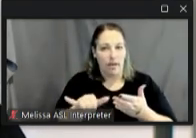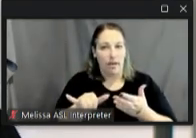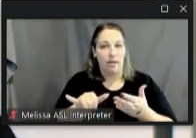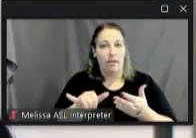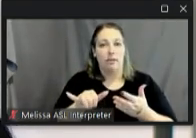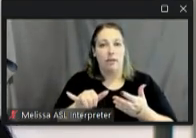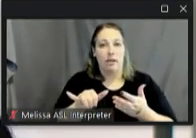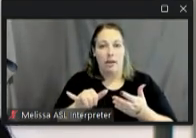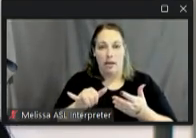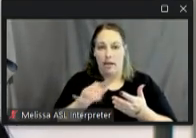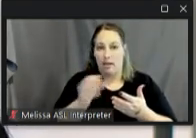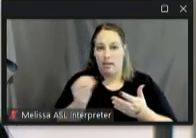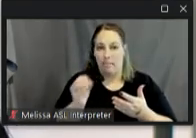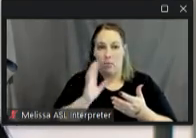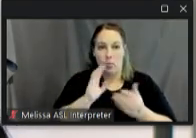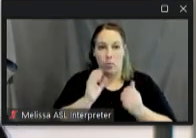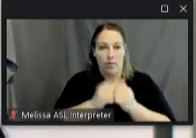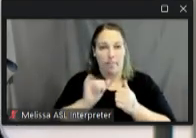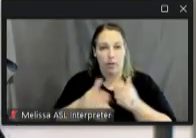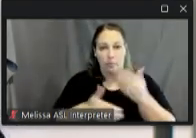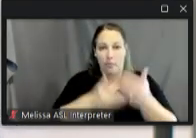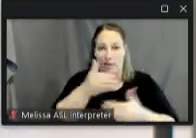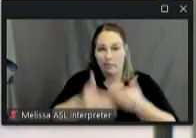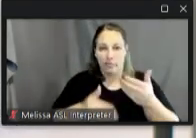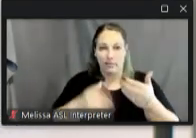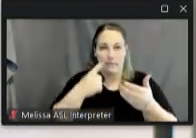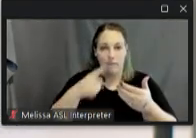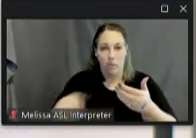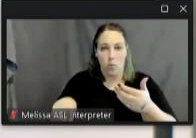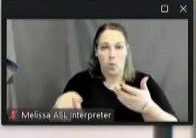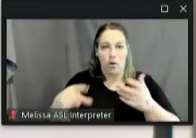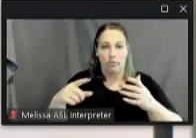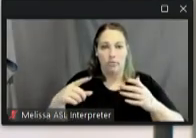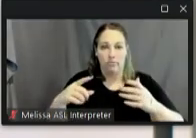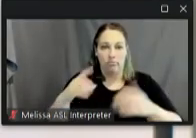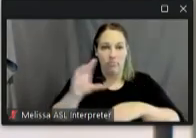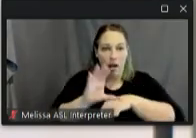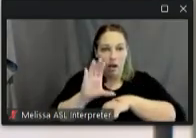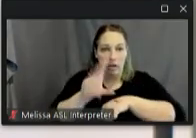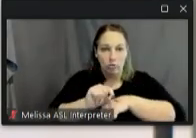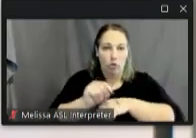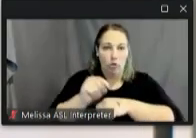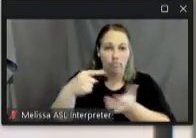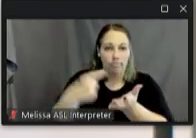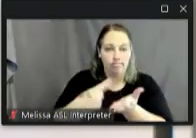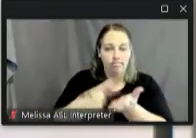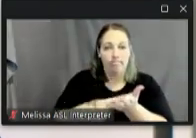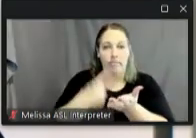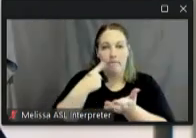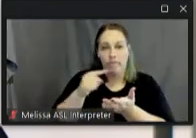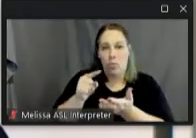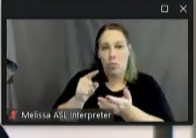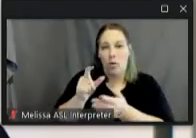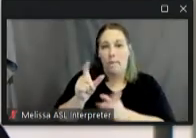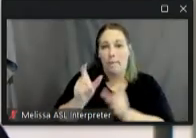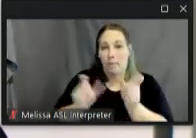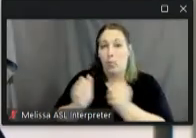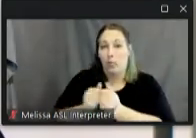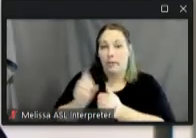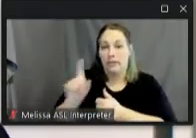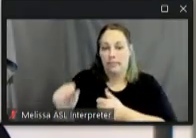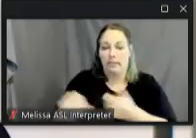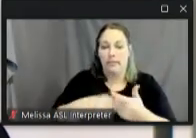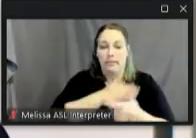consulta del nuevo borrador de ley a las personas con discapacidad. Tenemos la Mesa de Mujeres y Discapacidad, que mencioné antes,